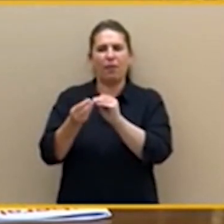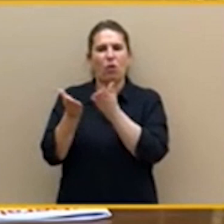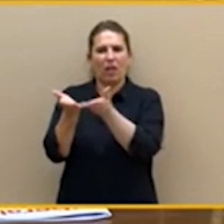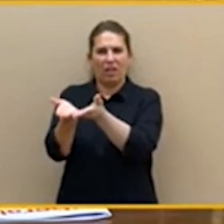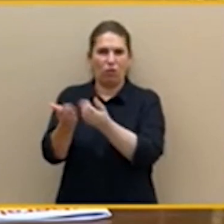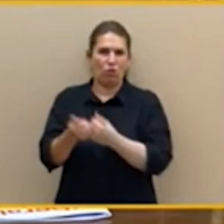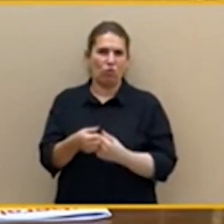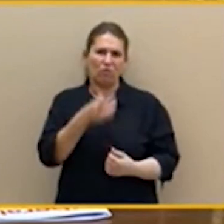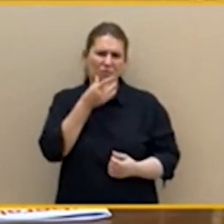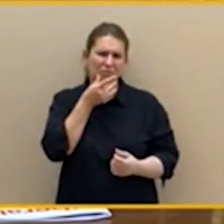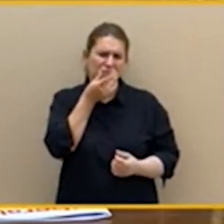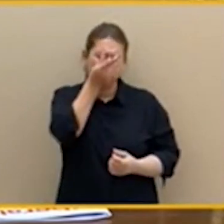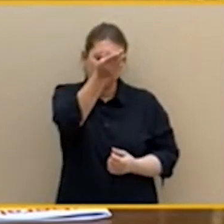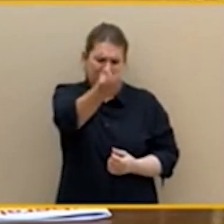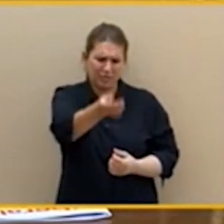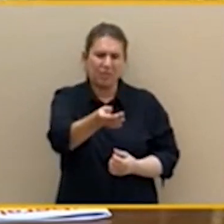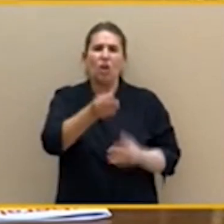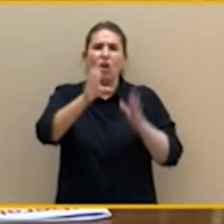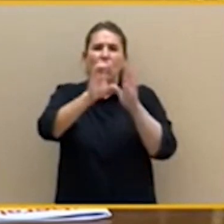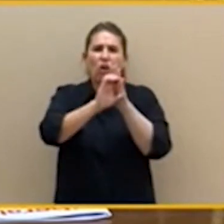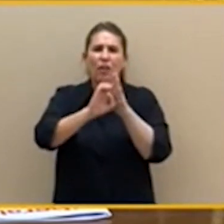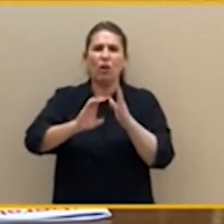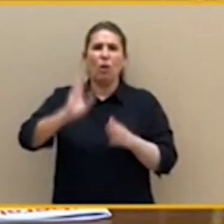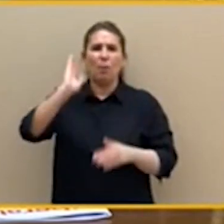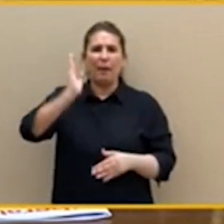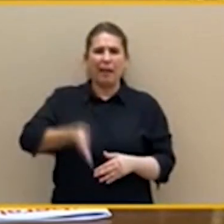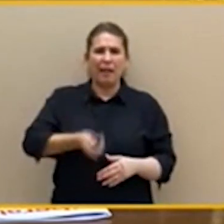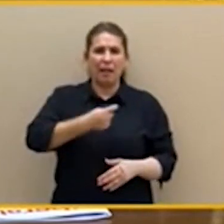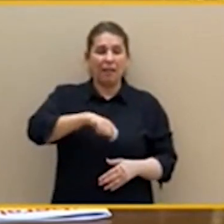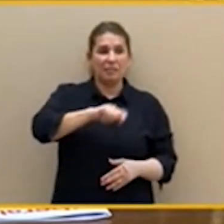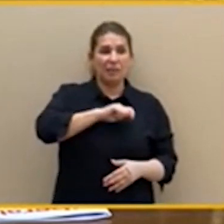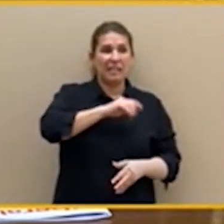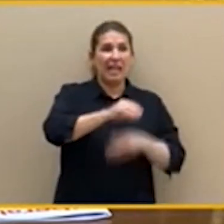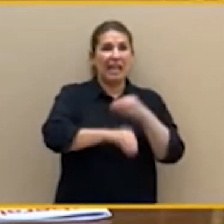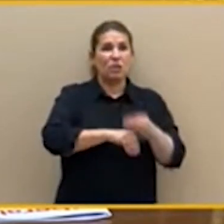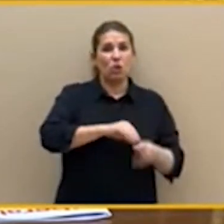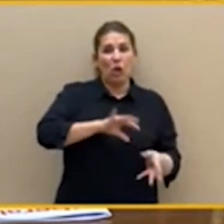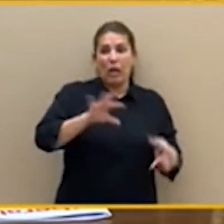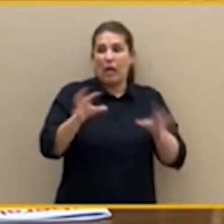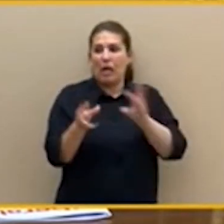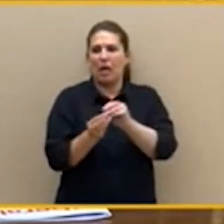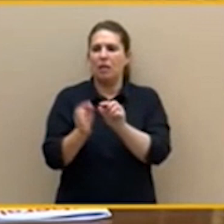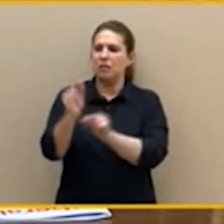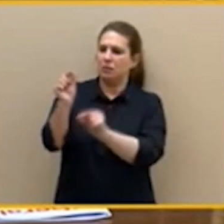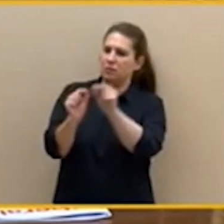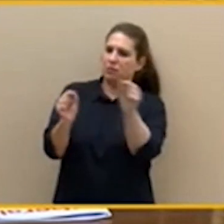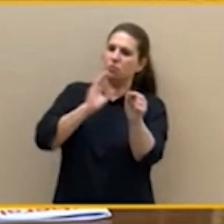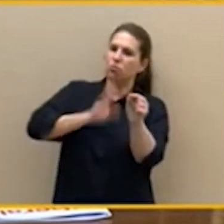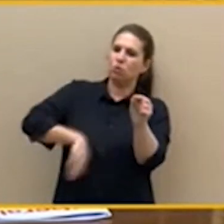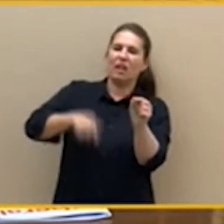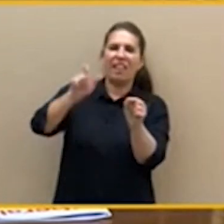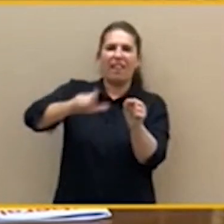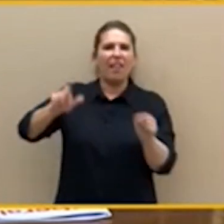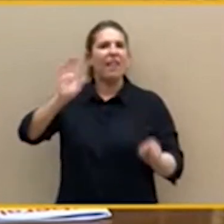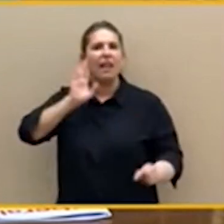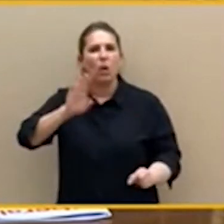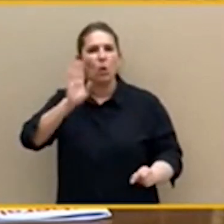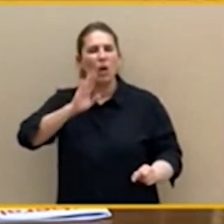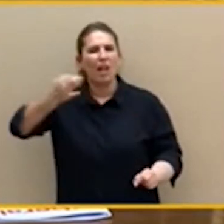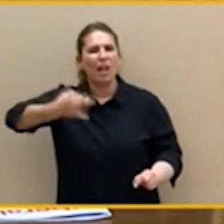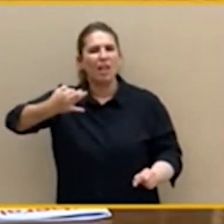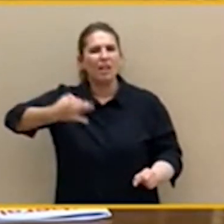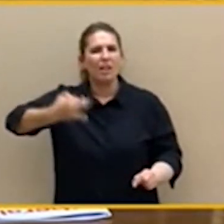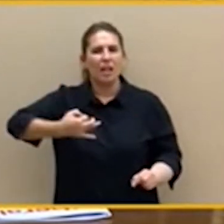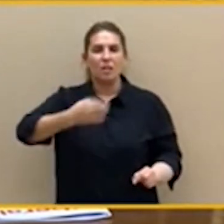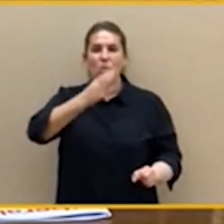a medida de unos auténticos delincuentes. Porque les diré una cosa, por mucho que les indulten y que les cambien el código